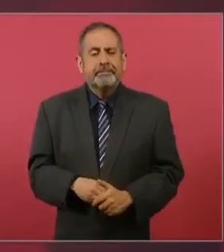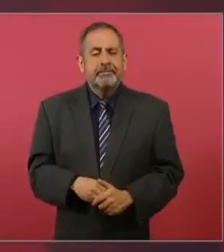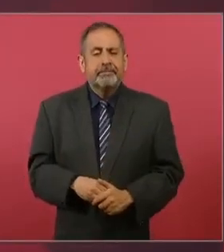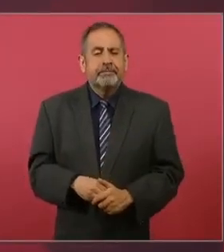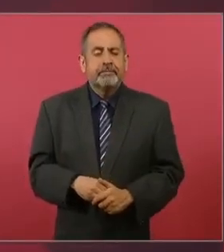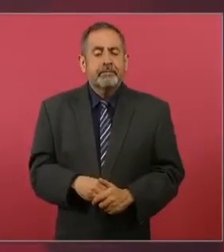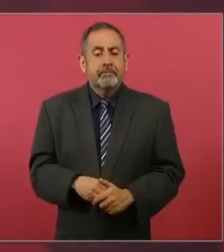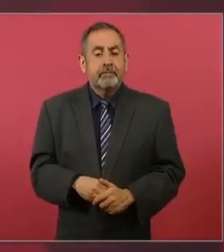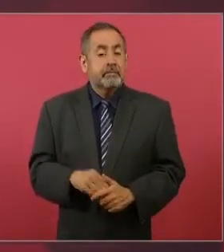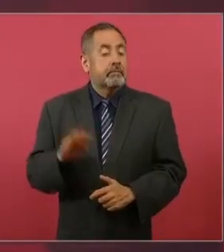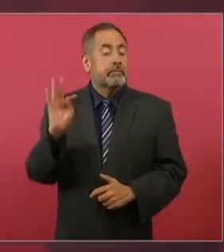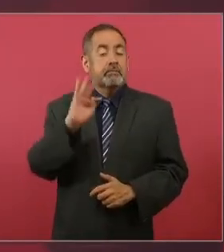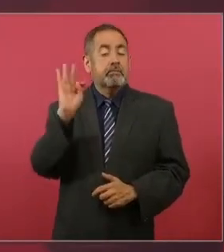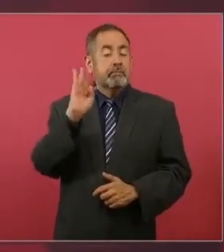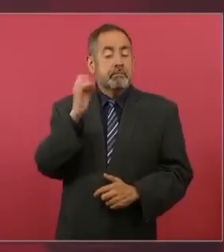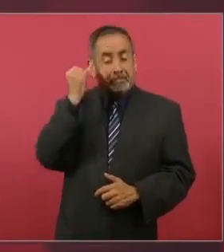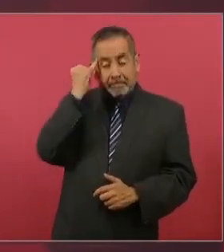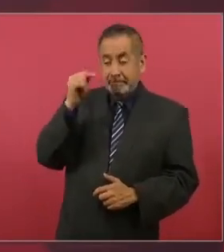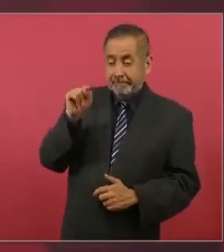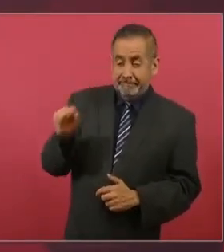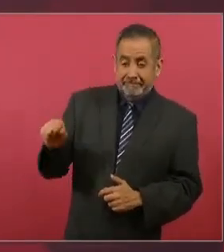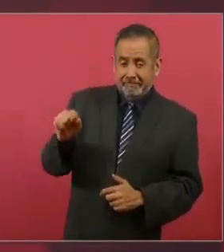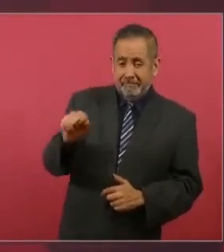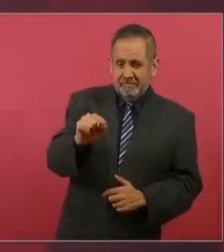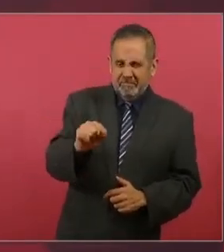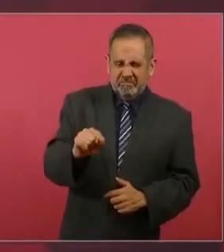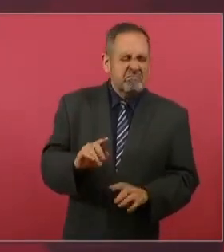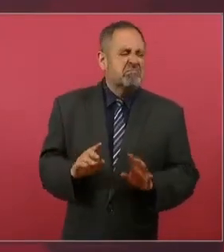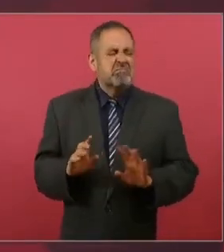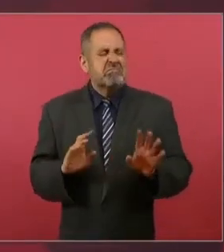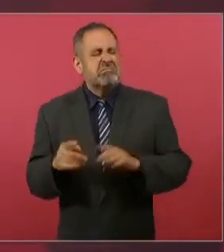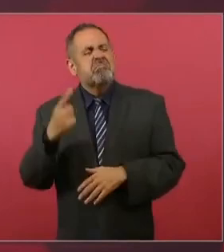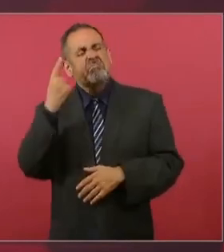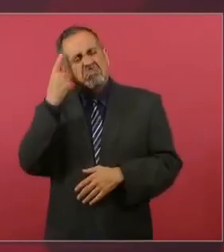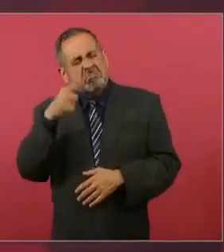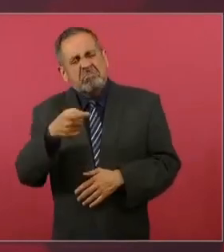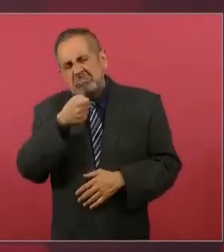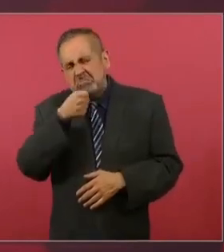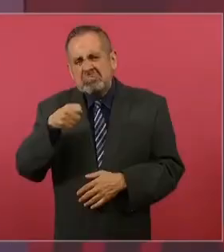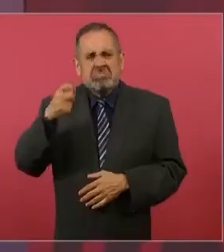que salieran, ¿no?, de que para qué